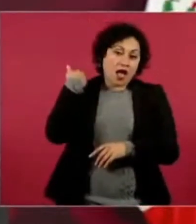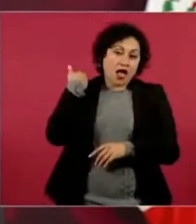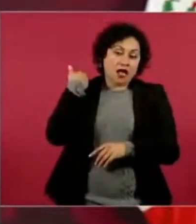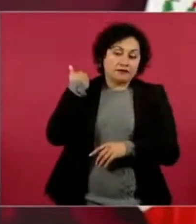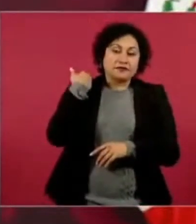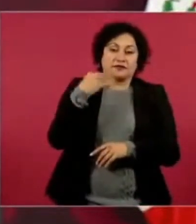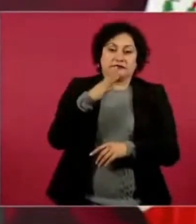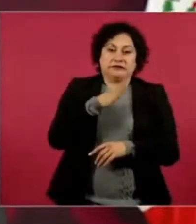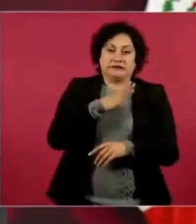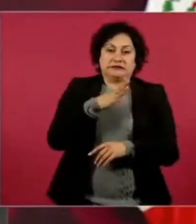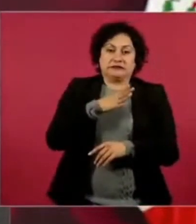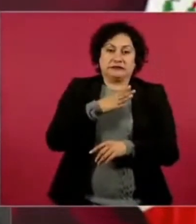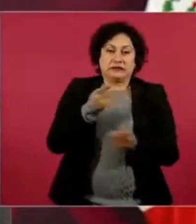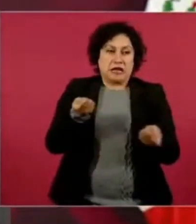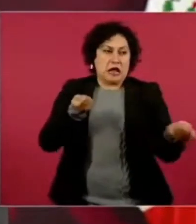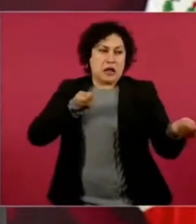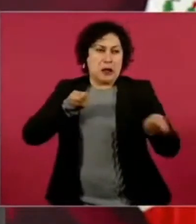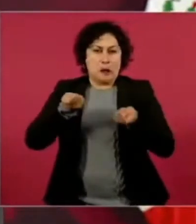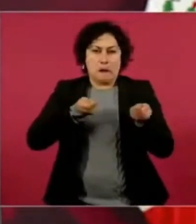absoluto